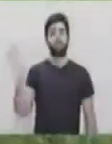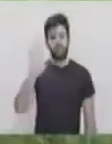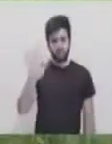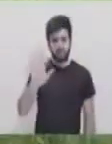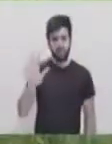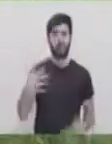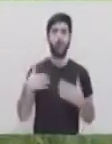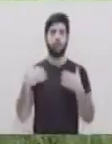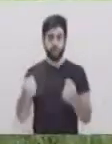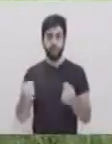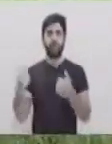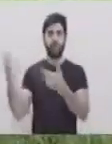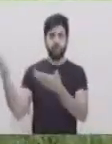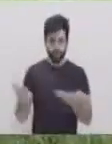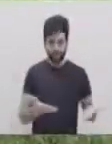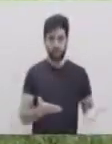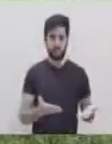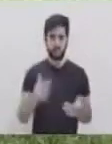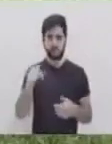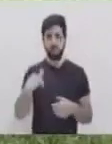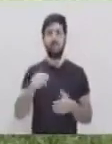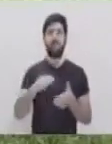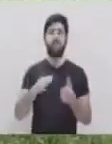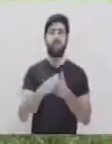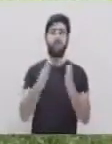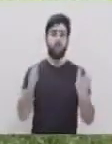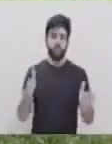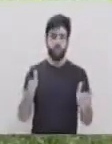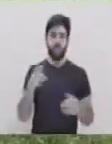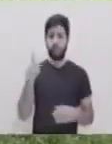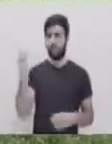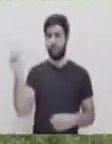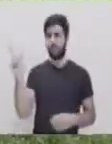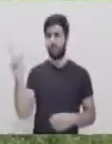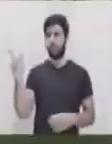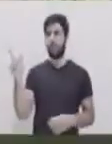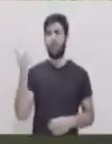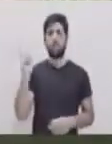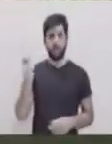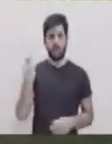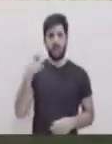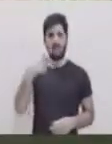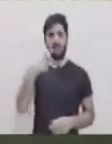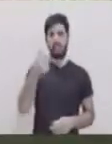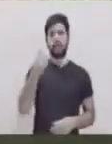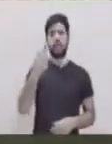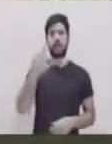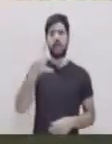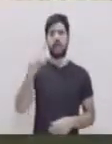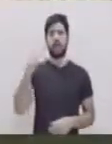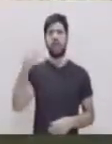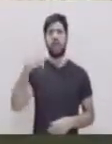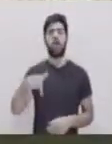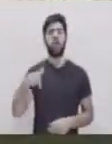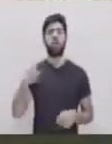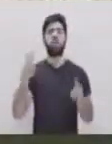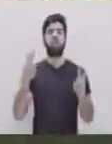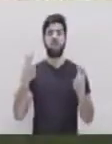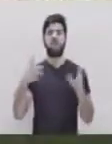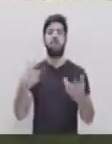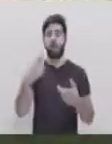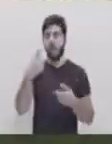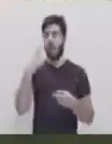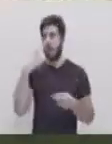Hola, bienvenido a tu espacio Aprende en Casa. Soy la profesora Carla Guzmán. El contenido de hoy va a ser sobre dimensiones